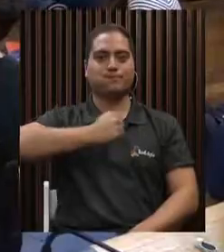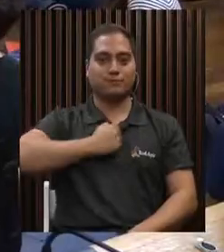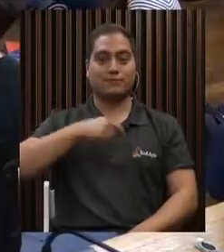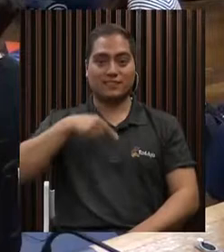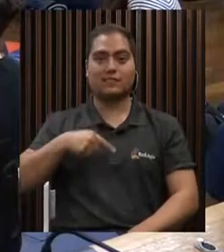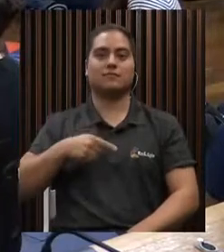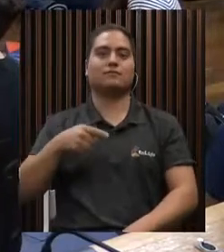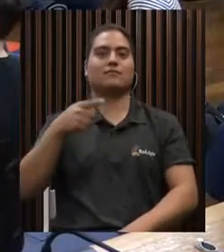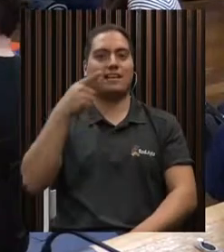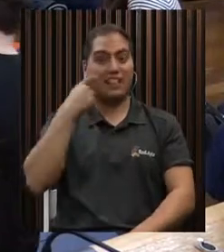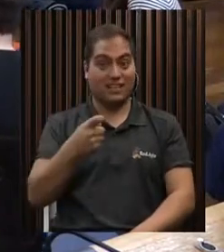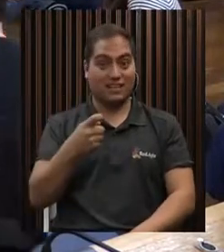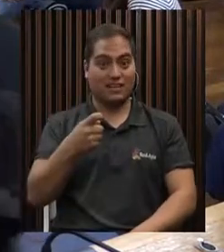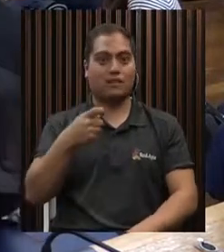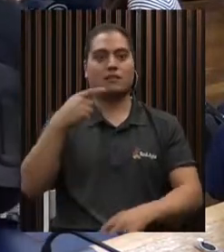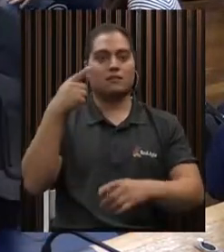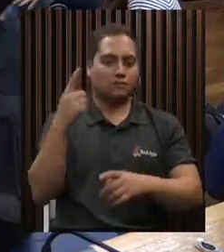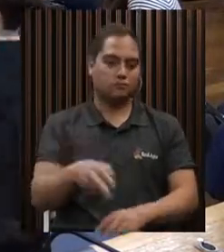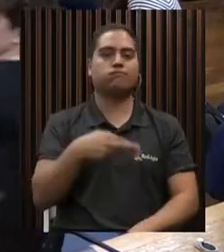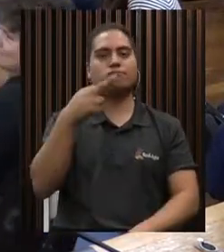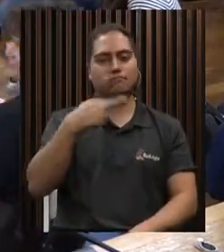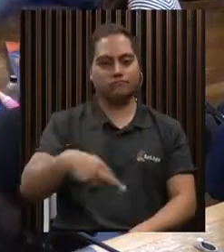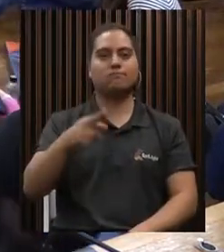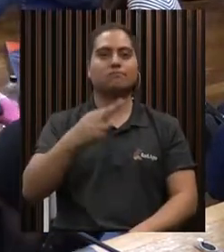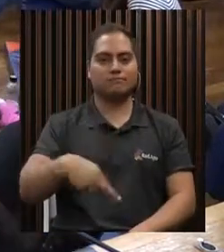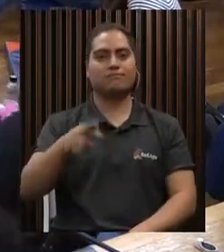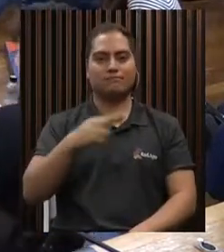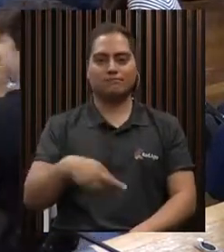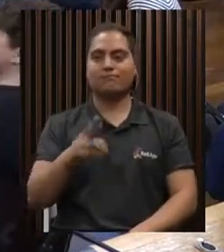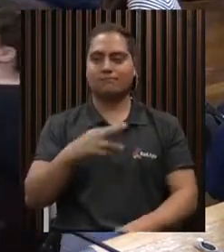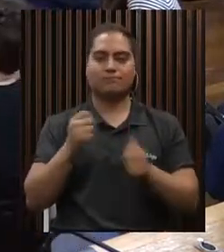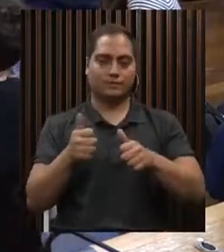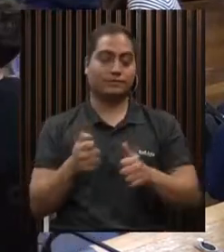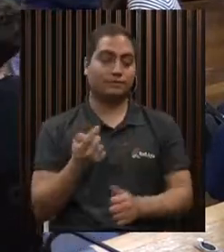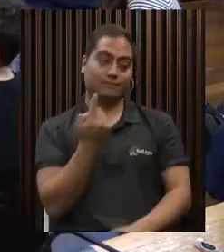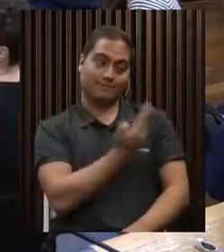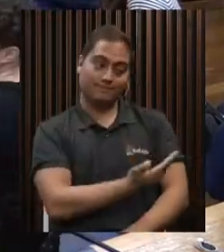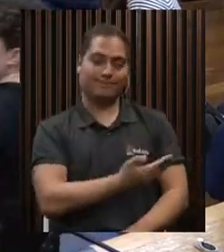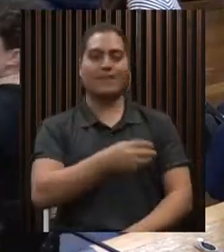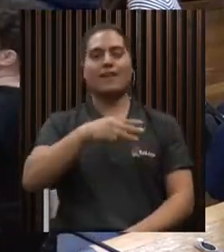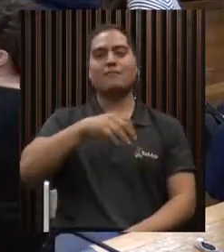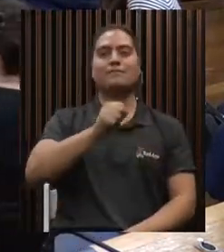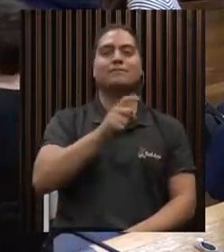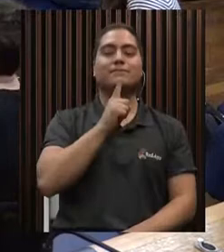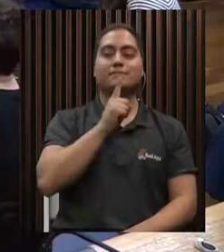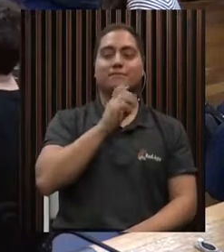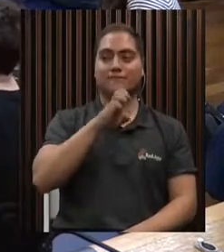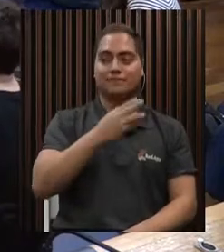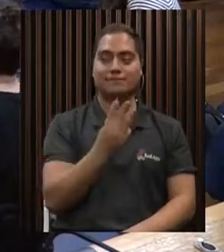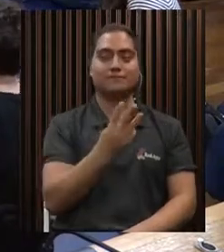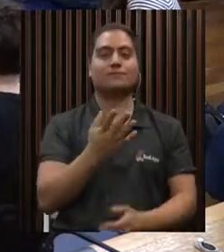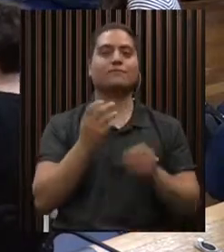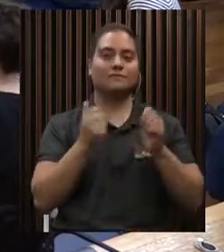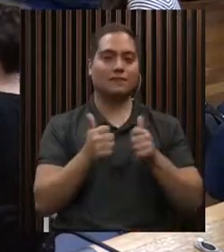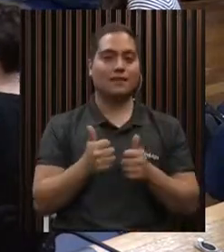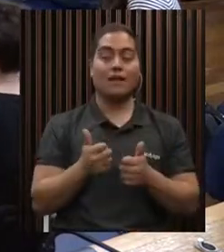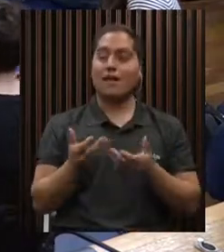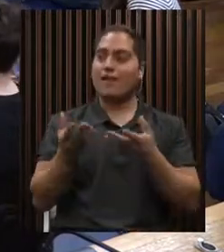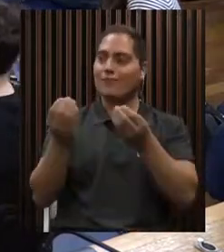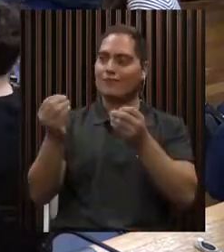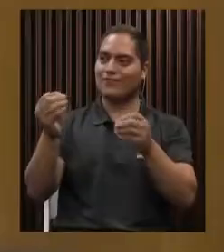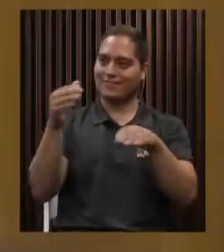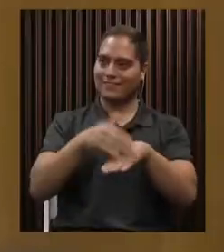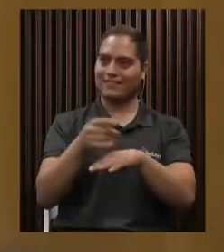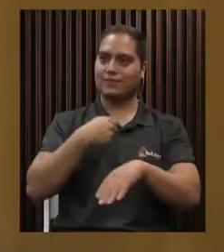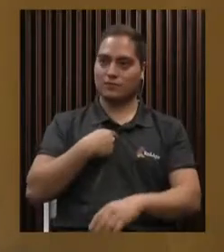veces al día. Matthew, te cedo la palabra. Muy buenas tardes, soy